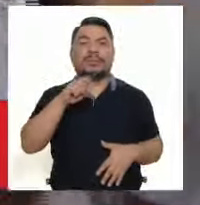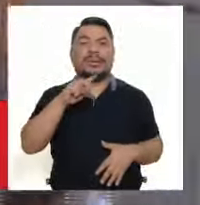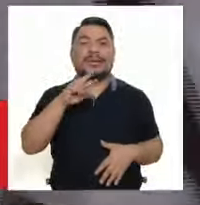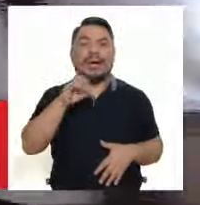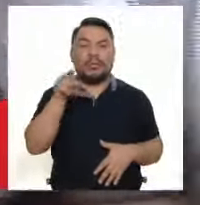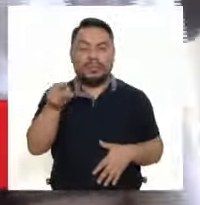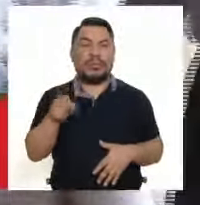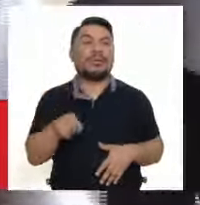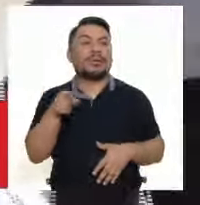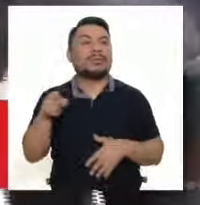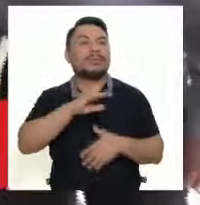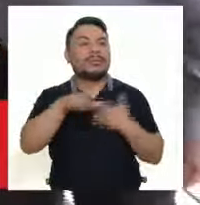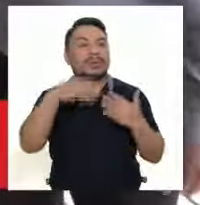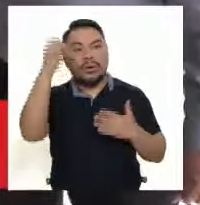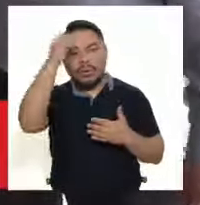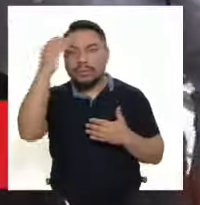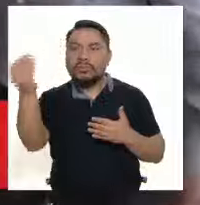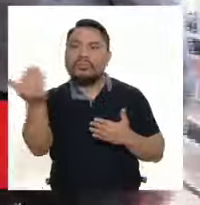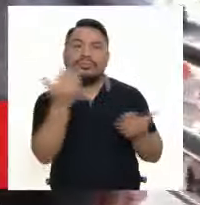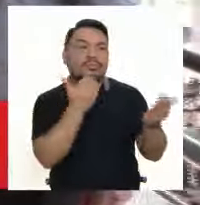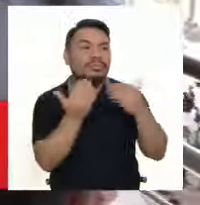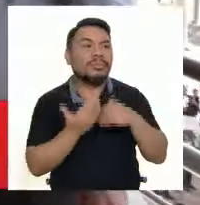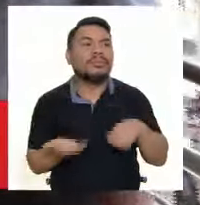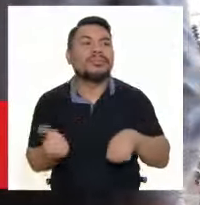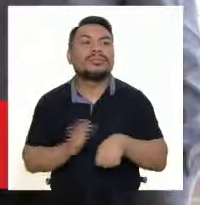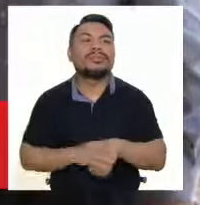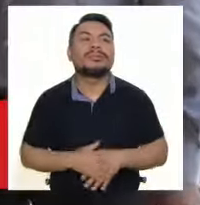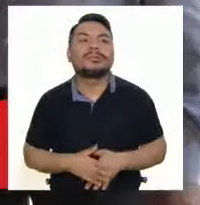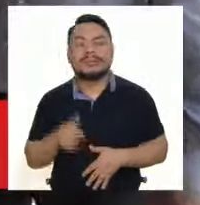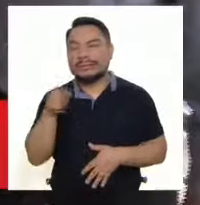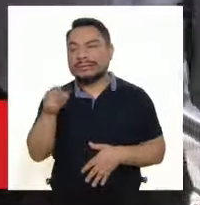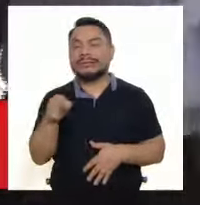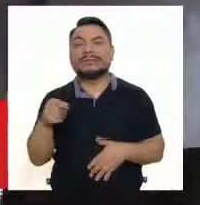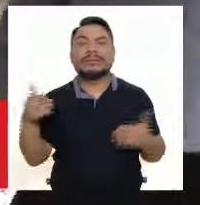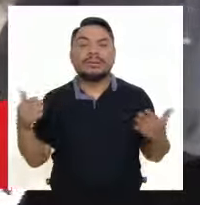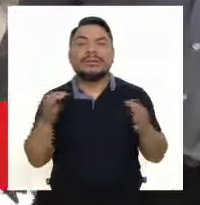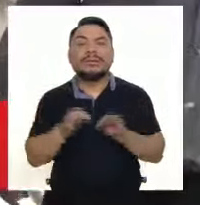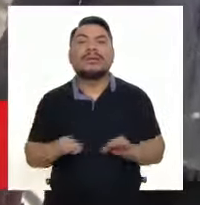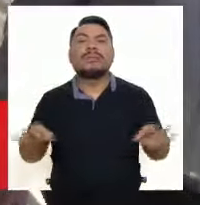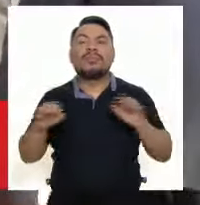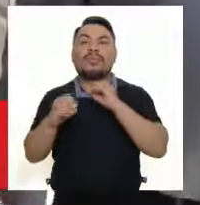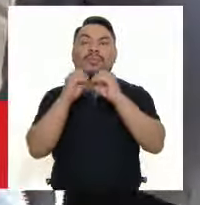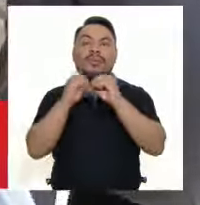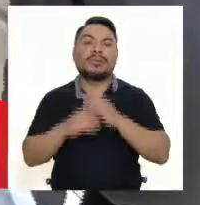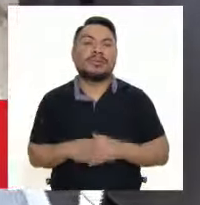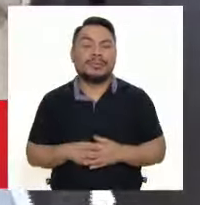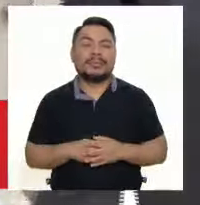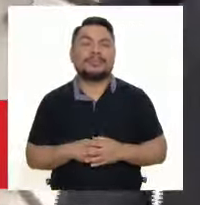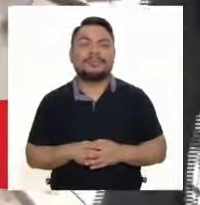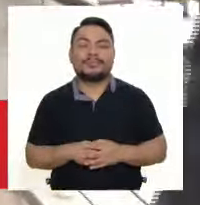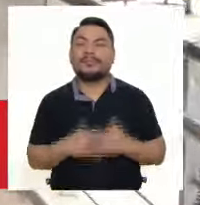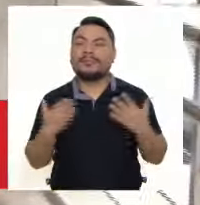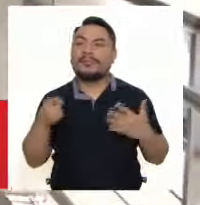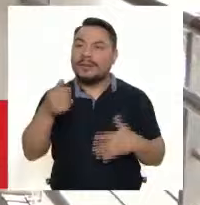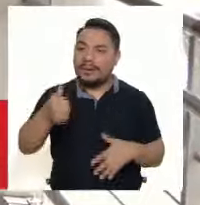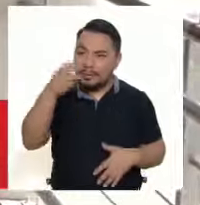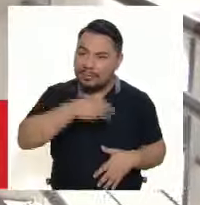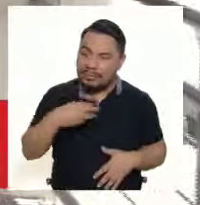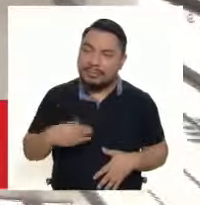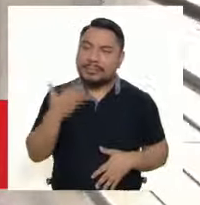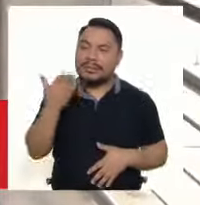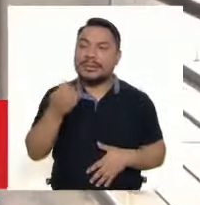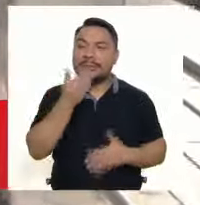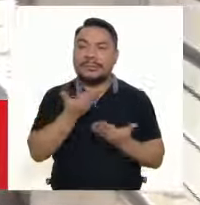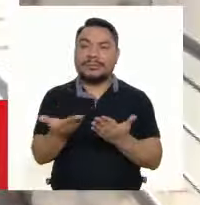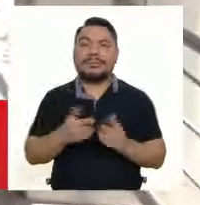Adriansen, y vamos a recoger sus impresiones respecto a esta importante obra. Alex, premier Adriansen,